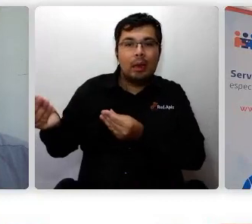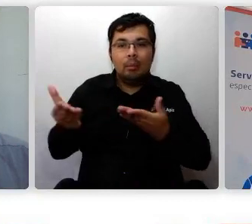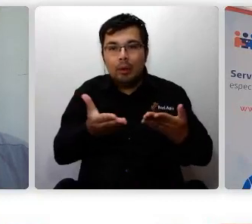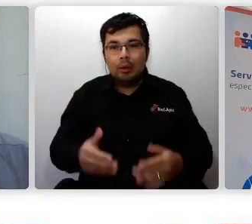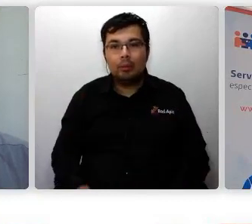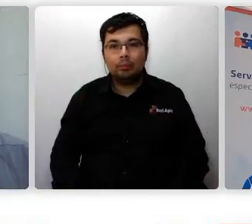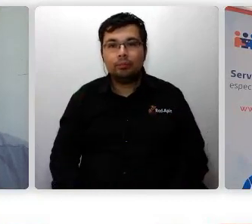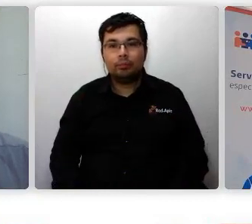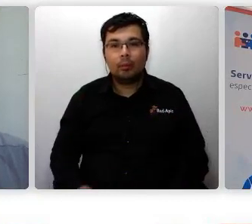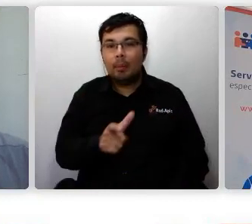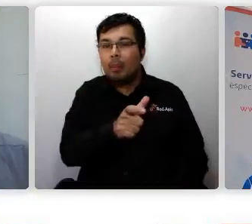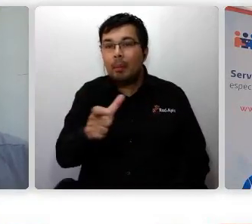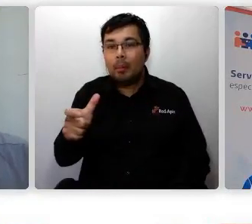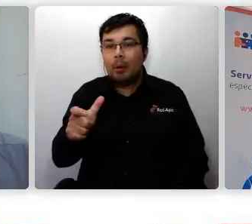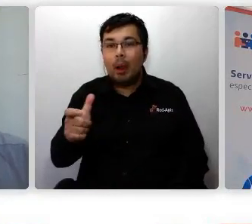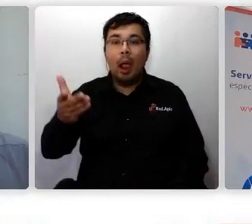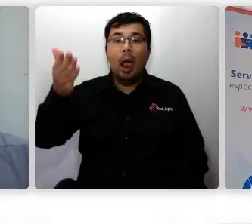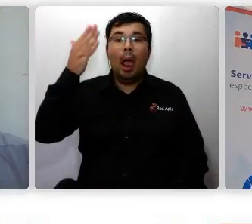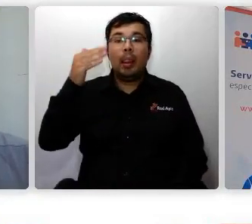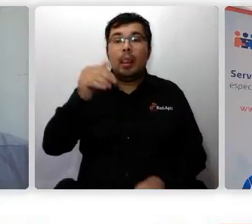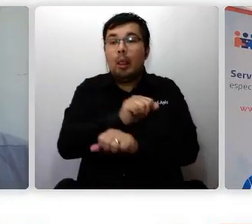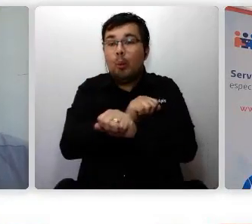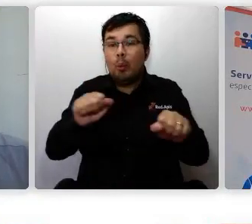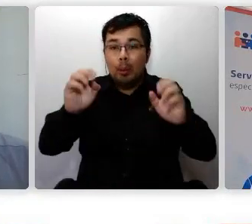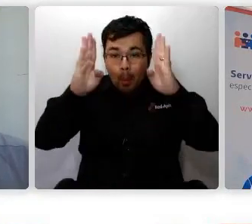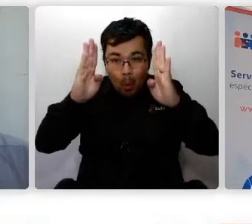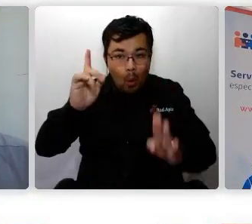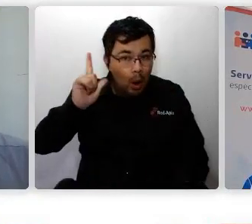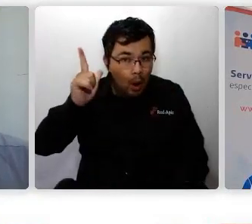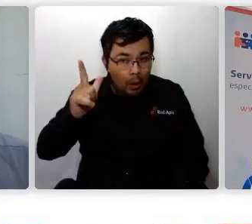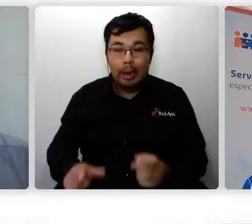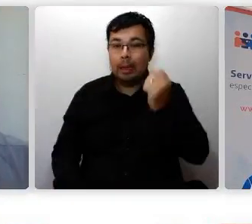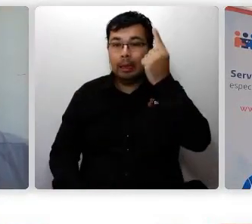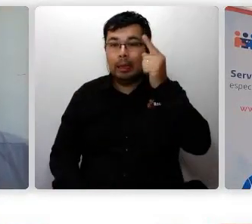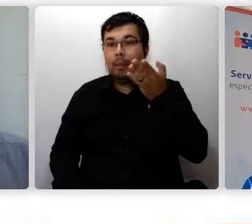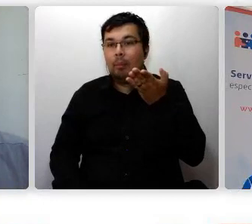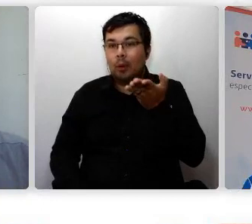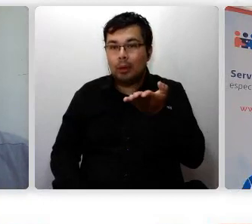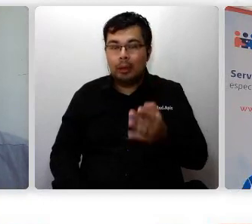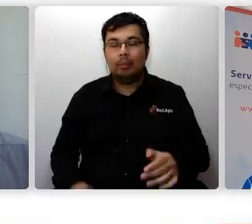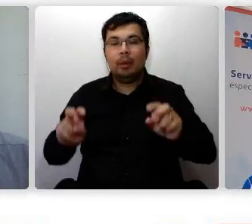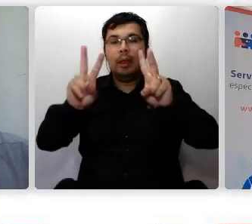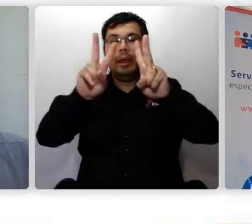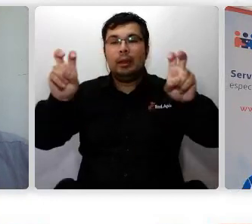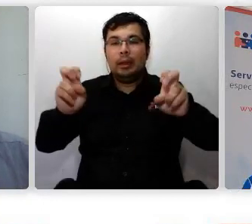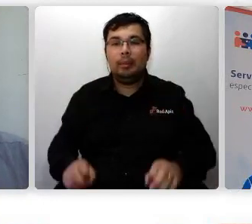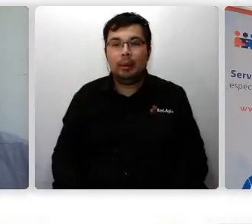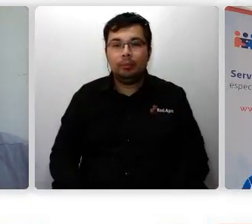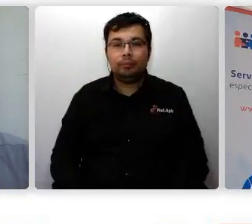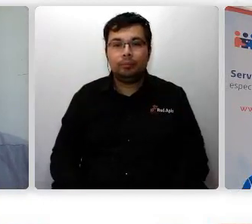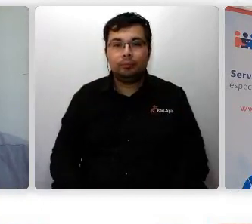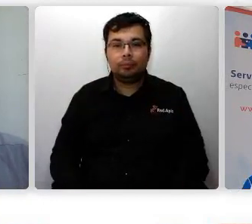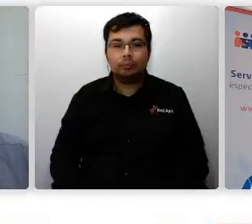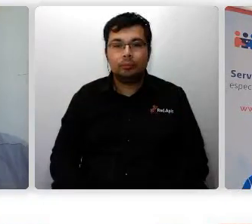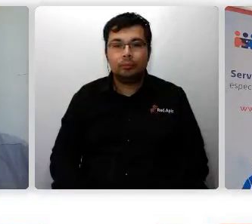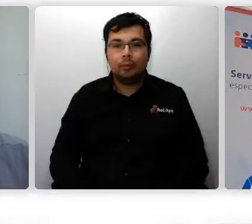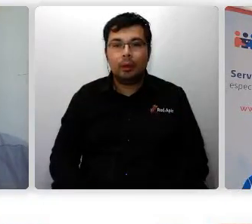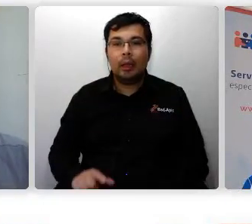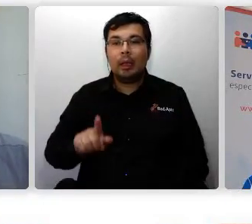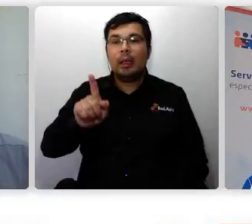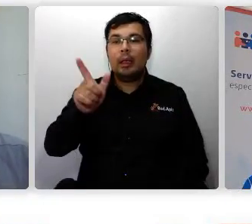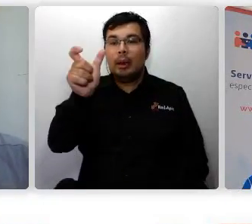la posibilidad escucharlo, entender a través tuyo lo que se trata y los alcances, y quienes le estén por de nuevo, sin duda, reforzar ideas,